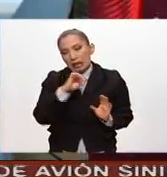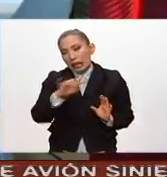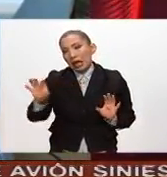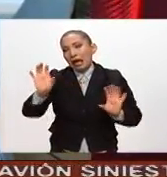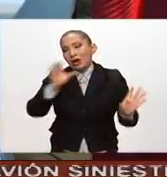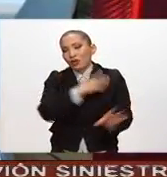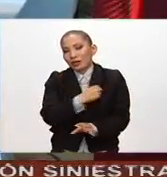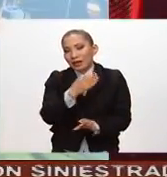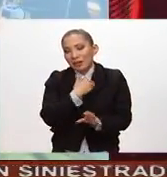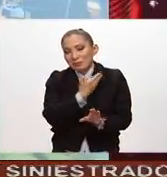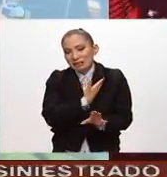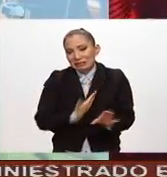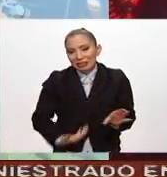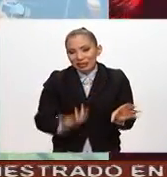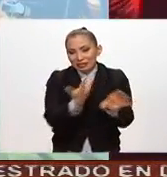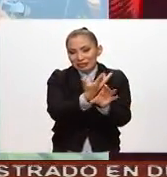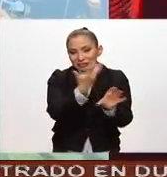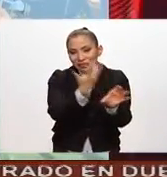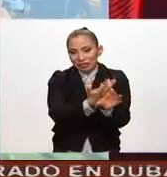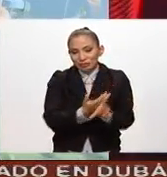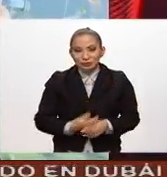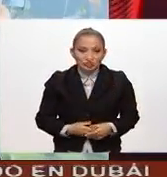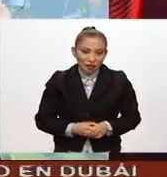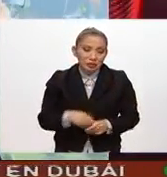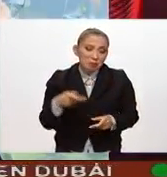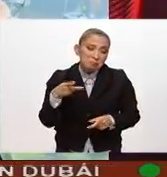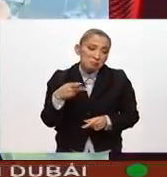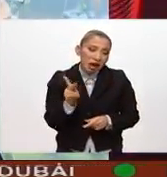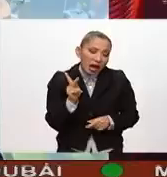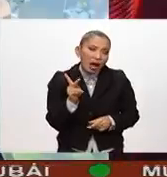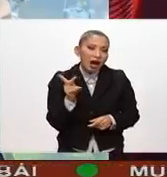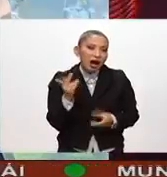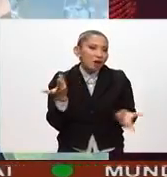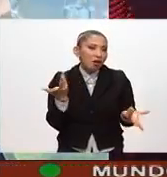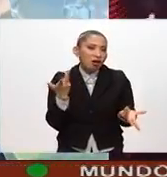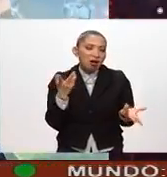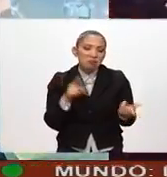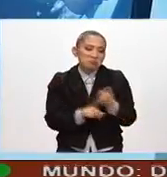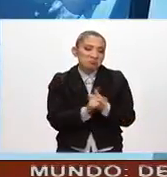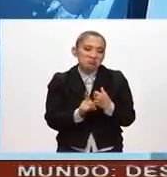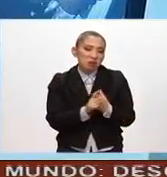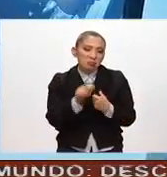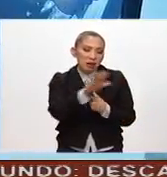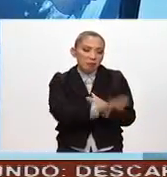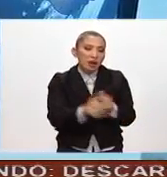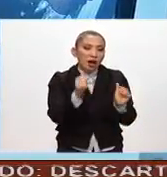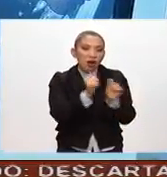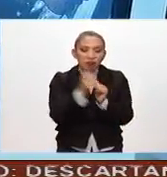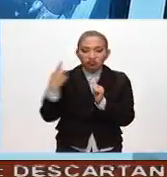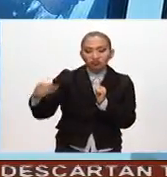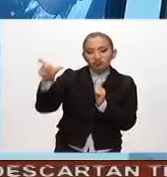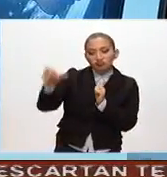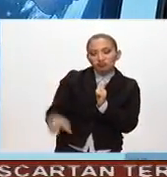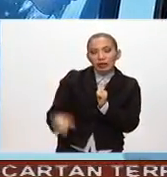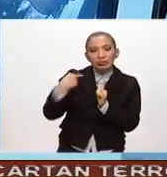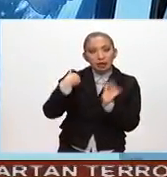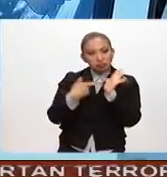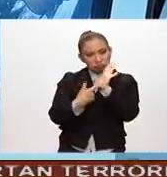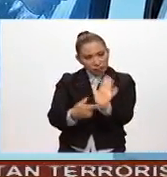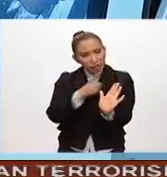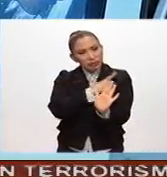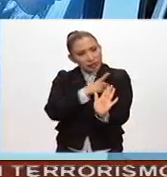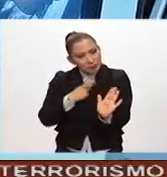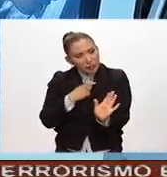hija del presidente de la nación más poderosa del mundo, pero pues no está peleado el asunto con la capacidad que tiene de demostrar que hay